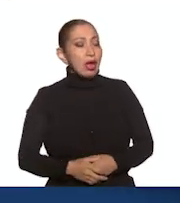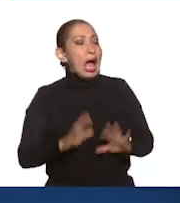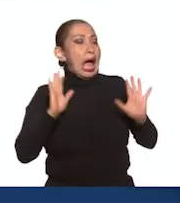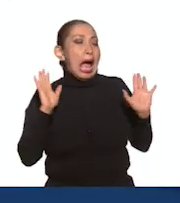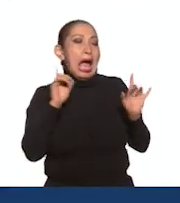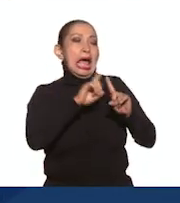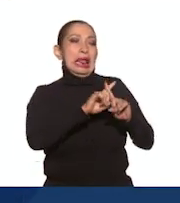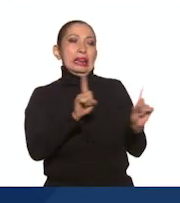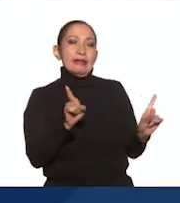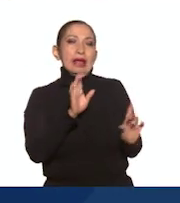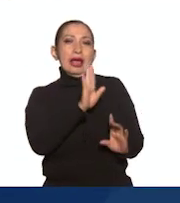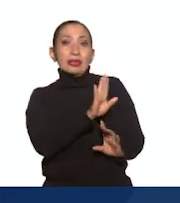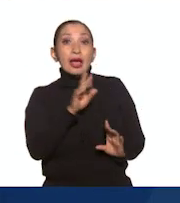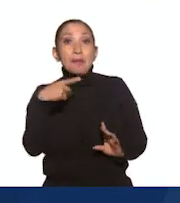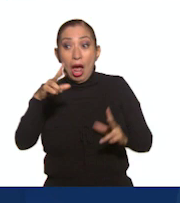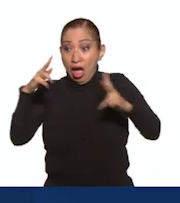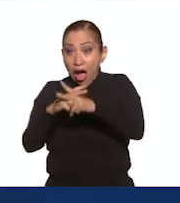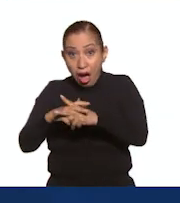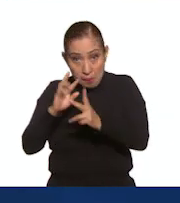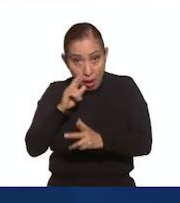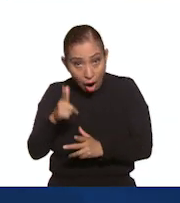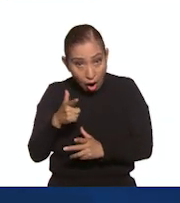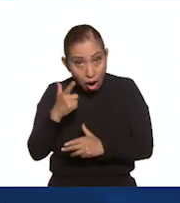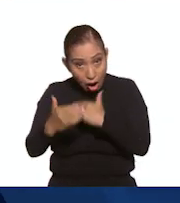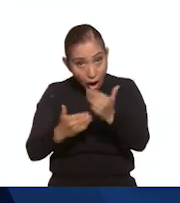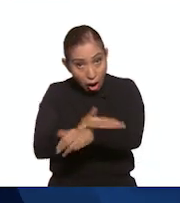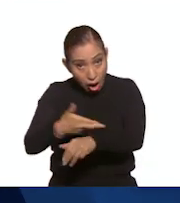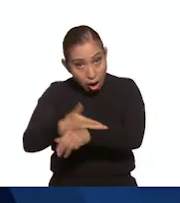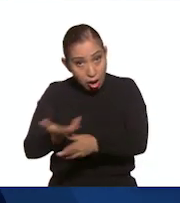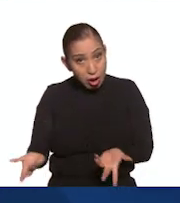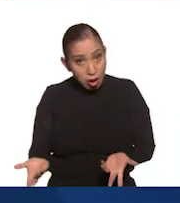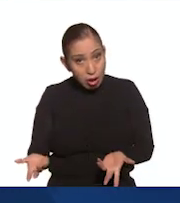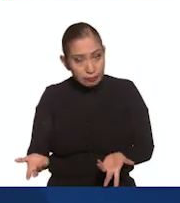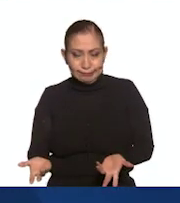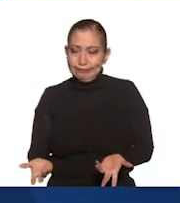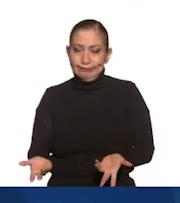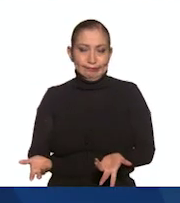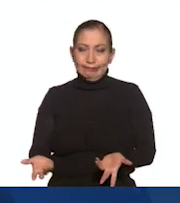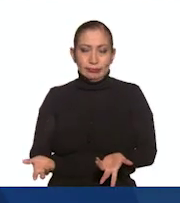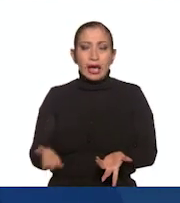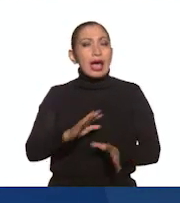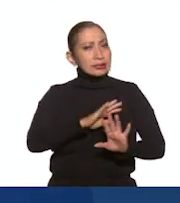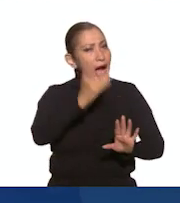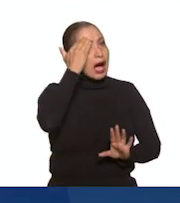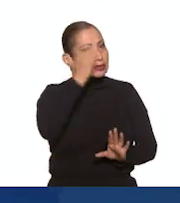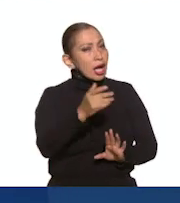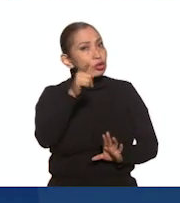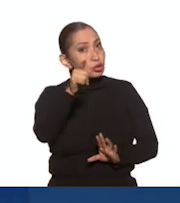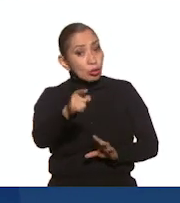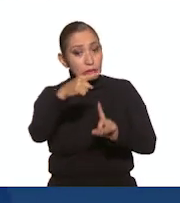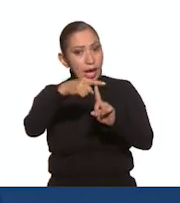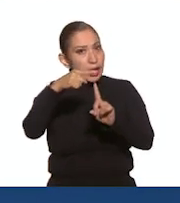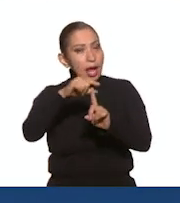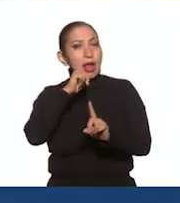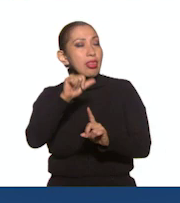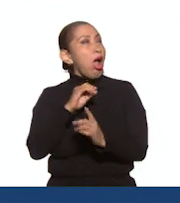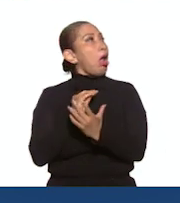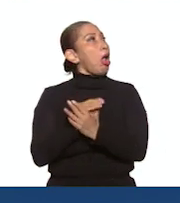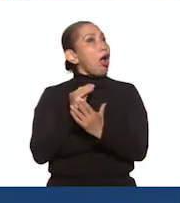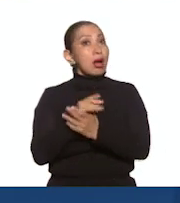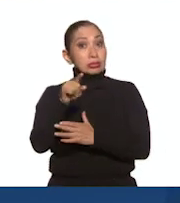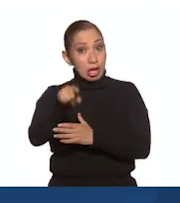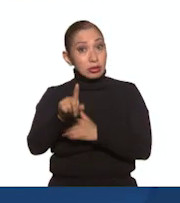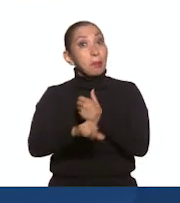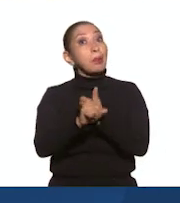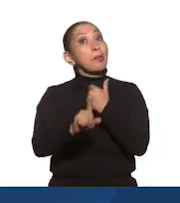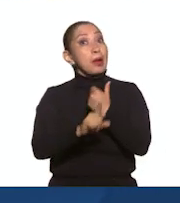otra cosa. Pero peleándote no vas a mejorar la situación. Además, ya supe que no has hecho tus tareas y que eso te está